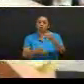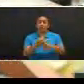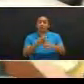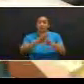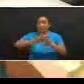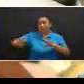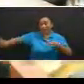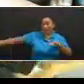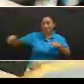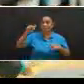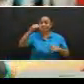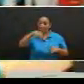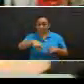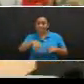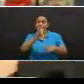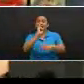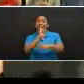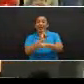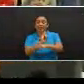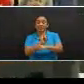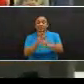alejaste de esta casa,